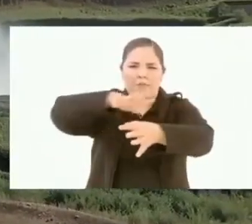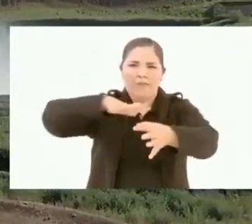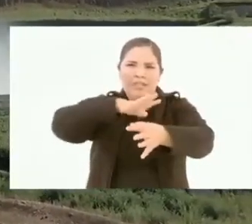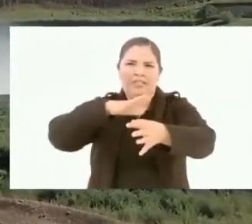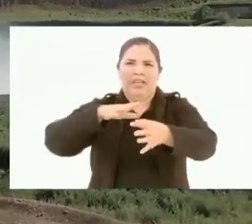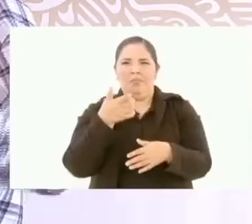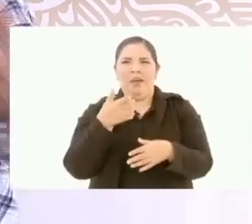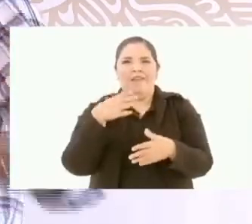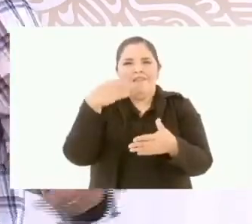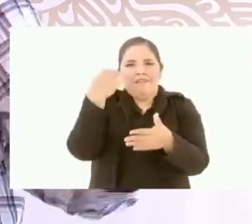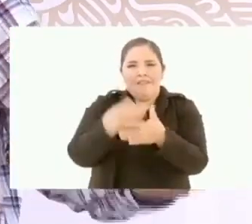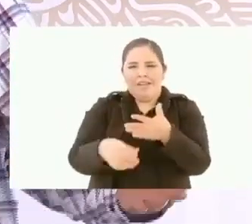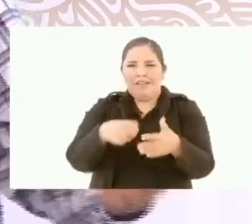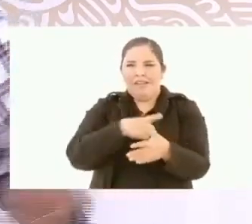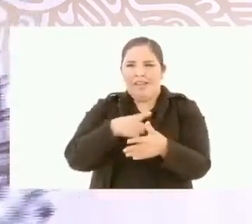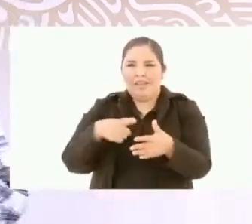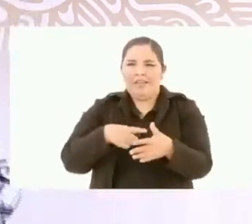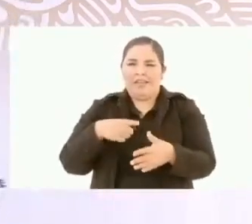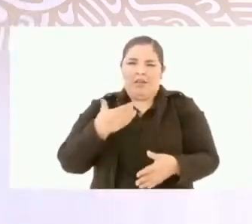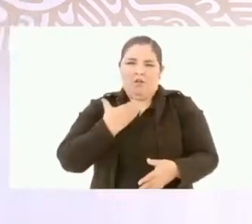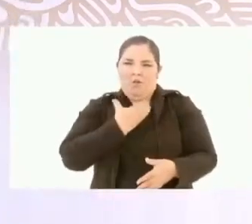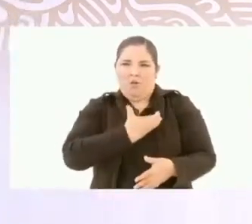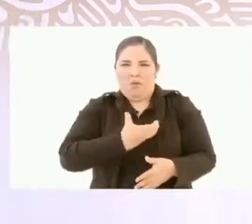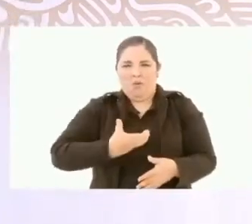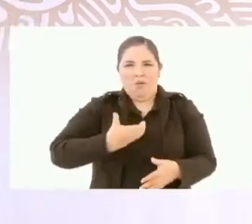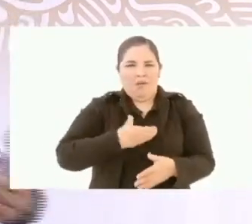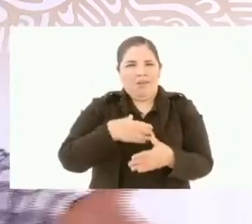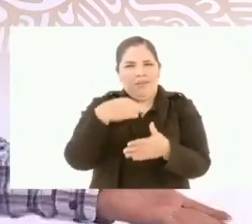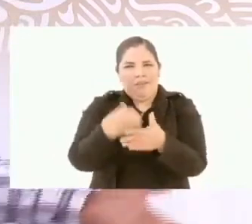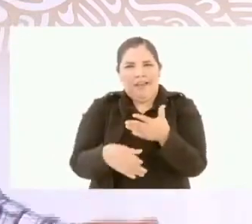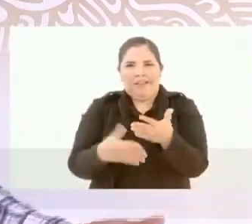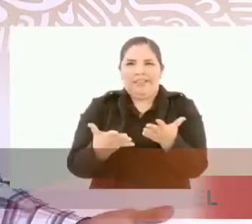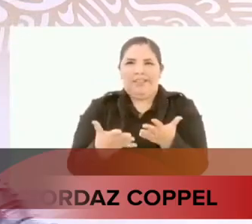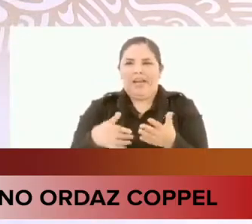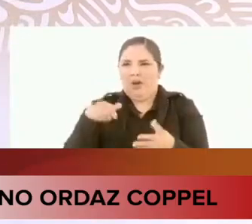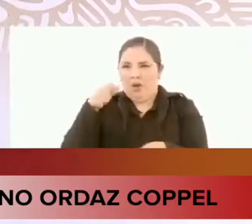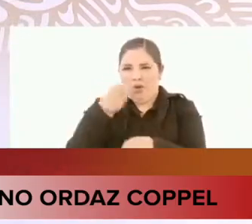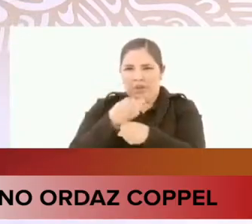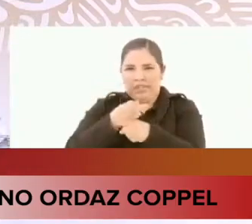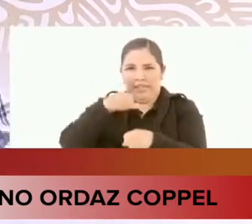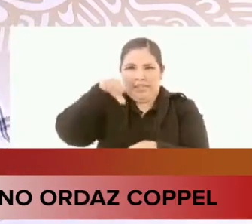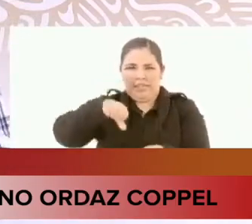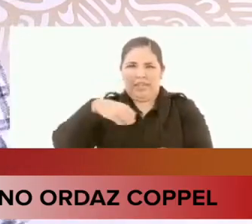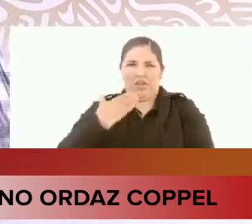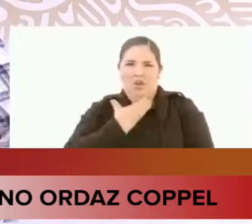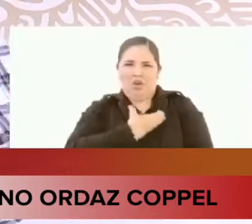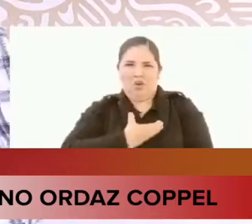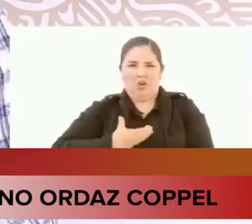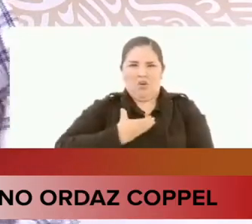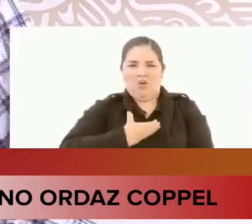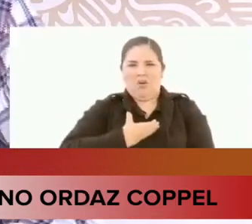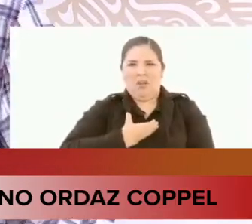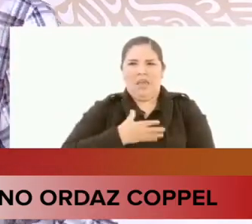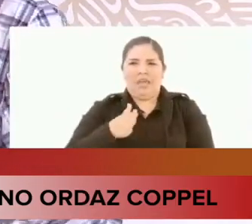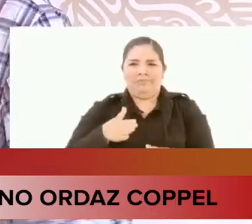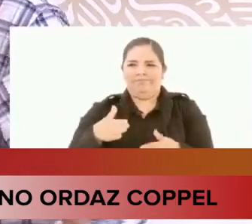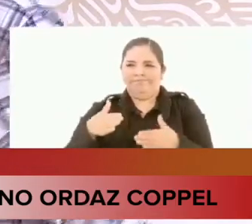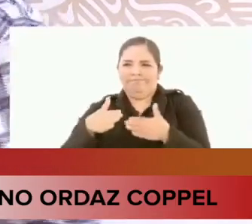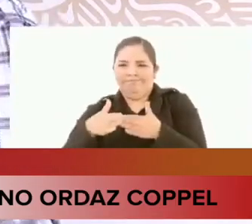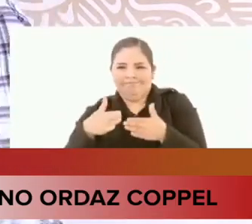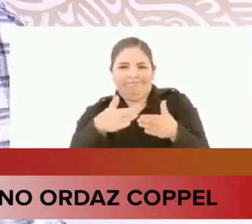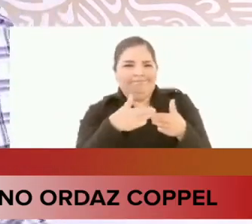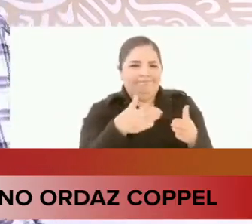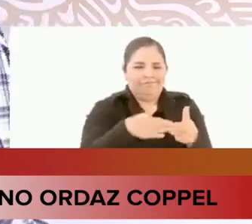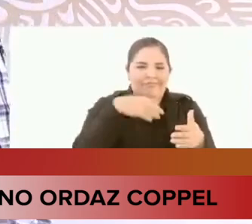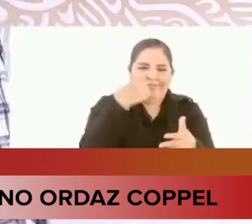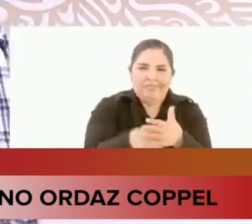Lo que quedó a deber es la parte de Concordia. ¿Por qué? Porque pues, estamos en Concordia y Concordia tiene mucha limitación, carencia